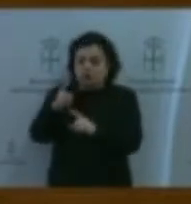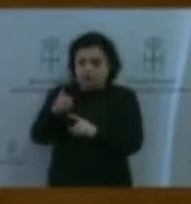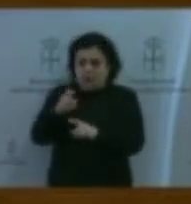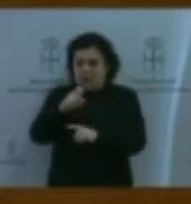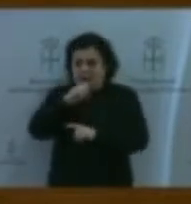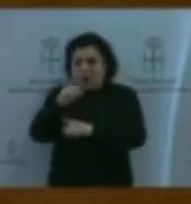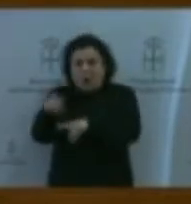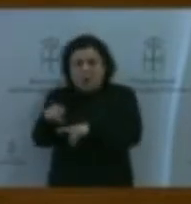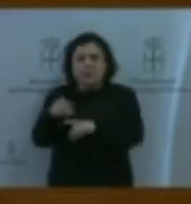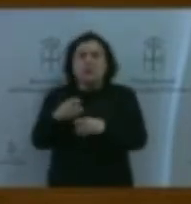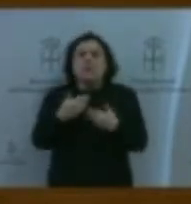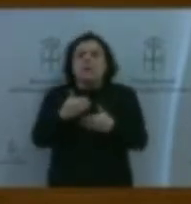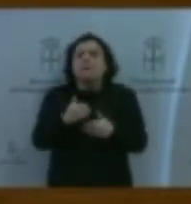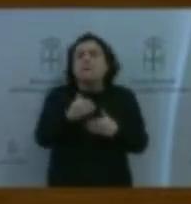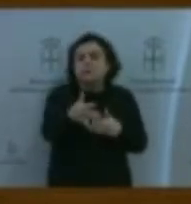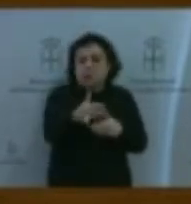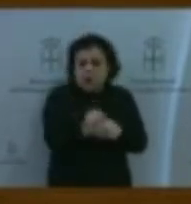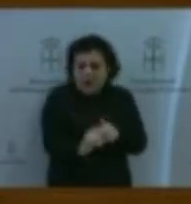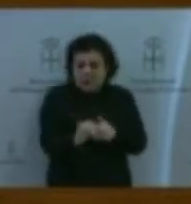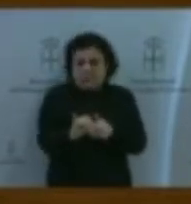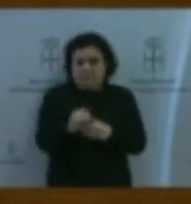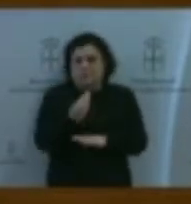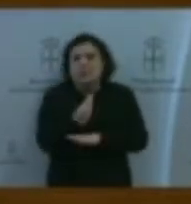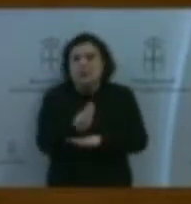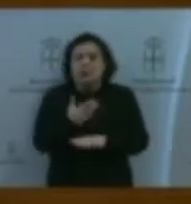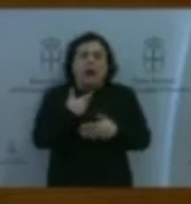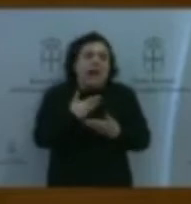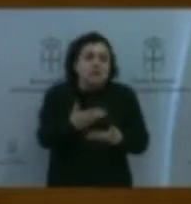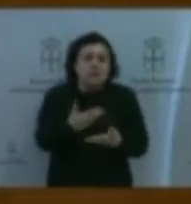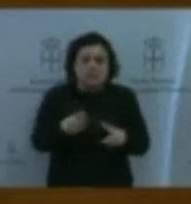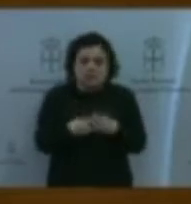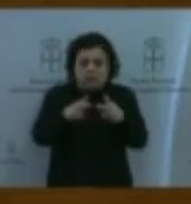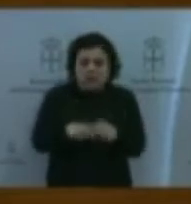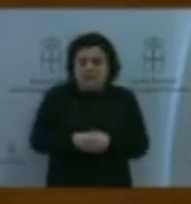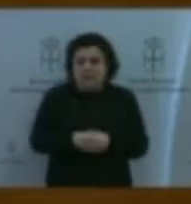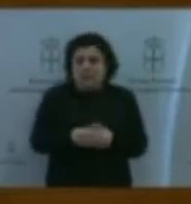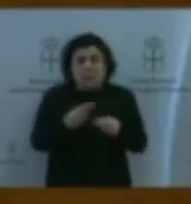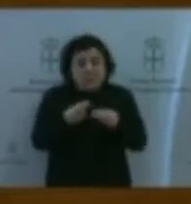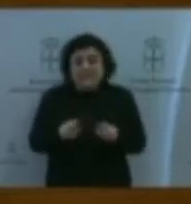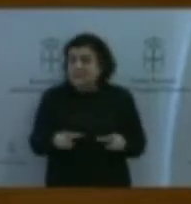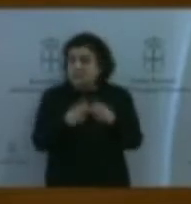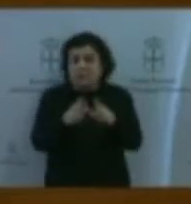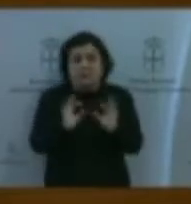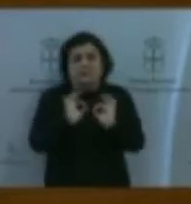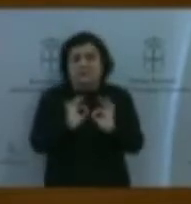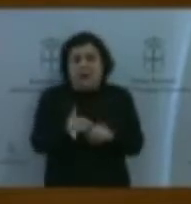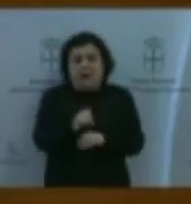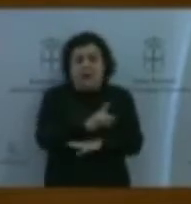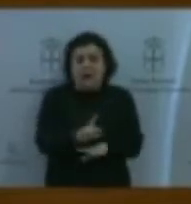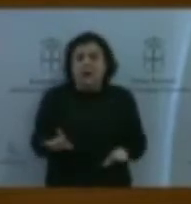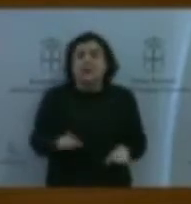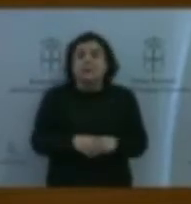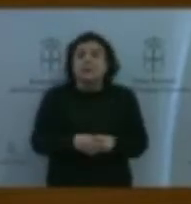sociales. Poco más hay que esas políticas, ¿no? Y en este sentido nosotros le planteamos acuerdos de